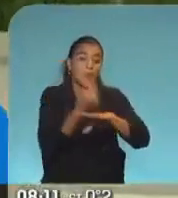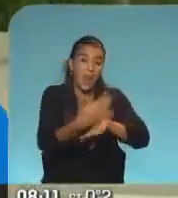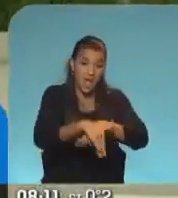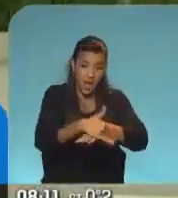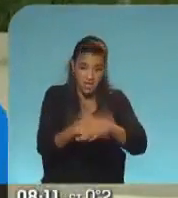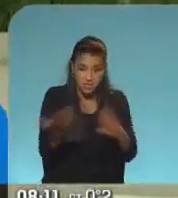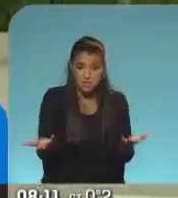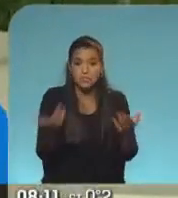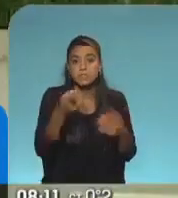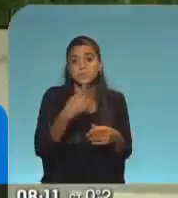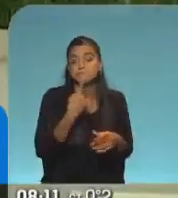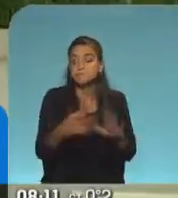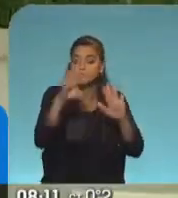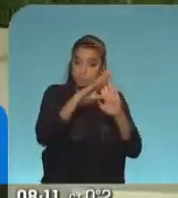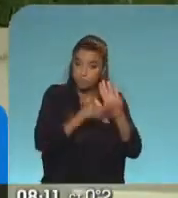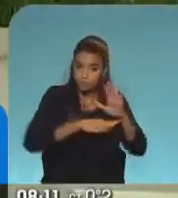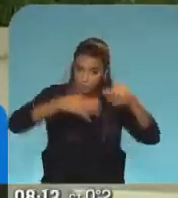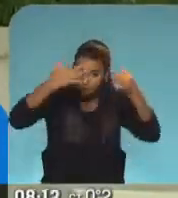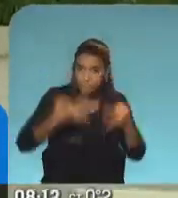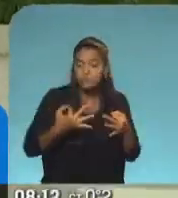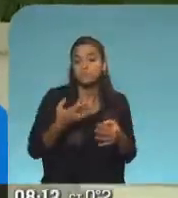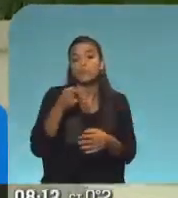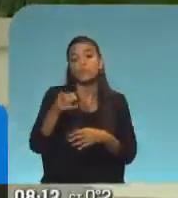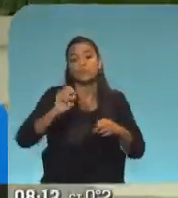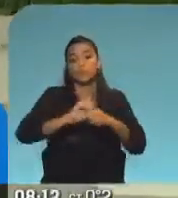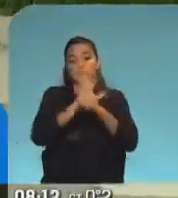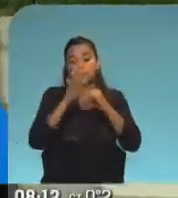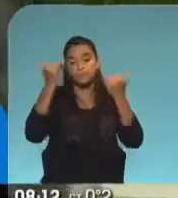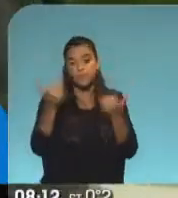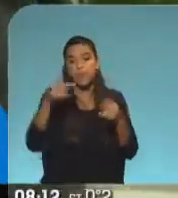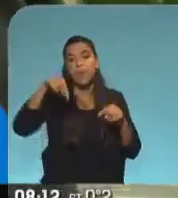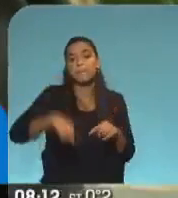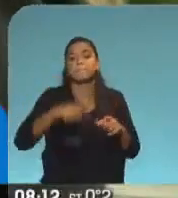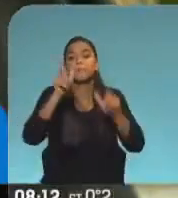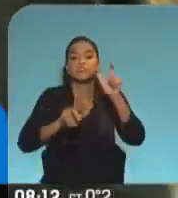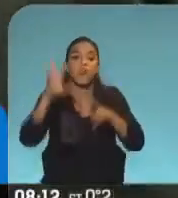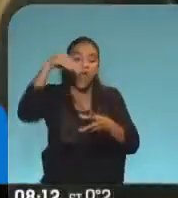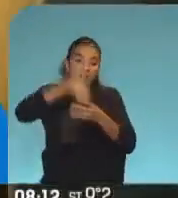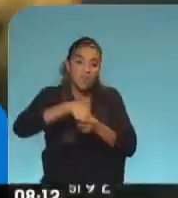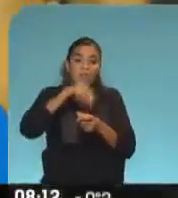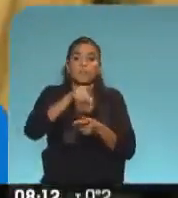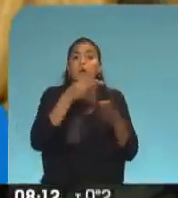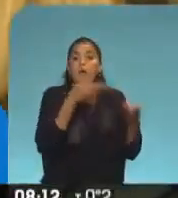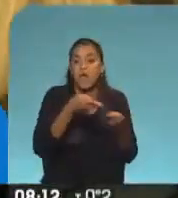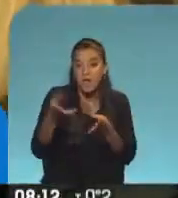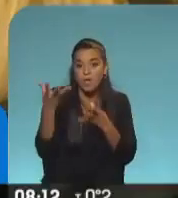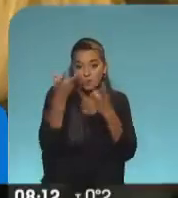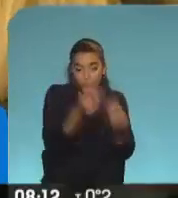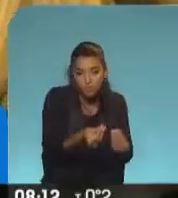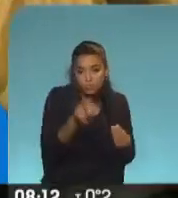están bajo el estricto protocolo contra el coronavirus y hay personas en el interior que son los que asisten es decir